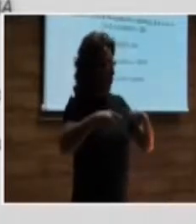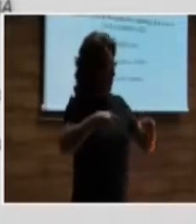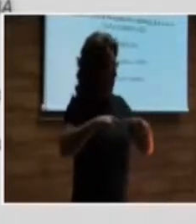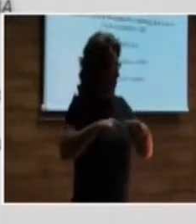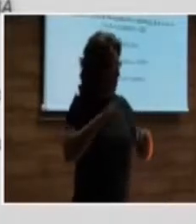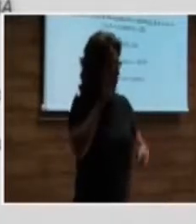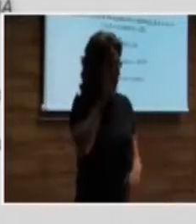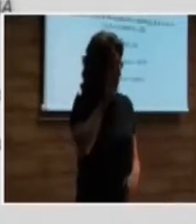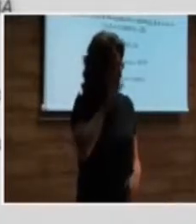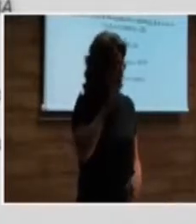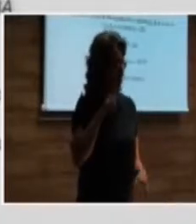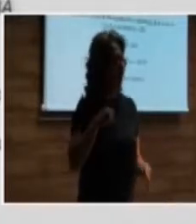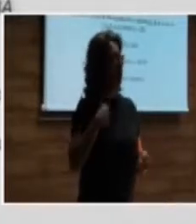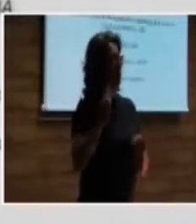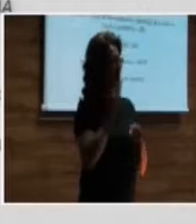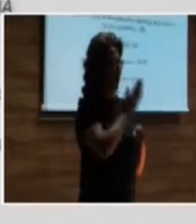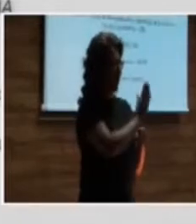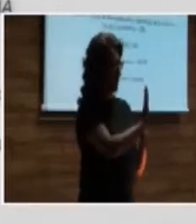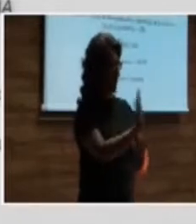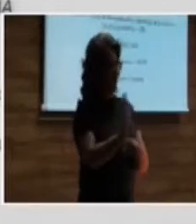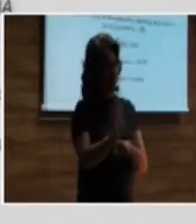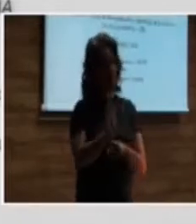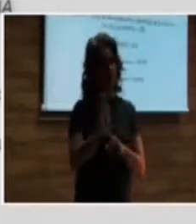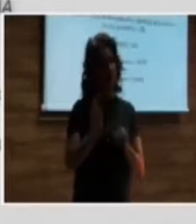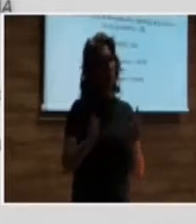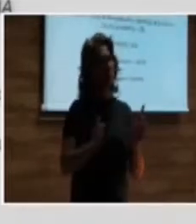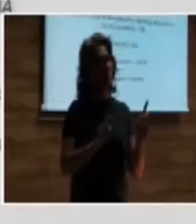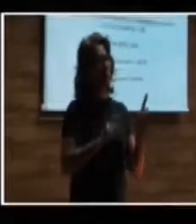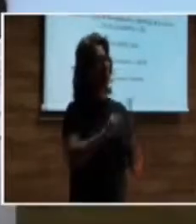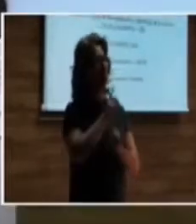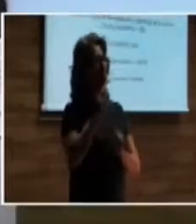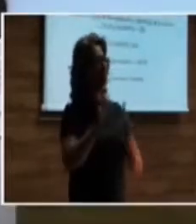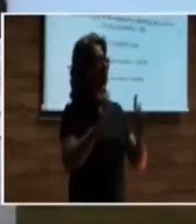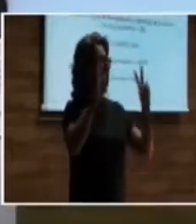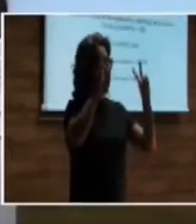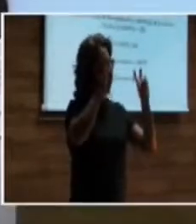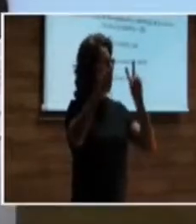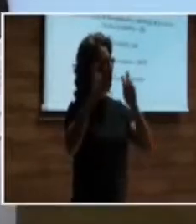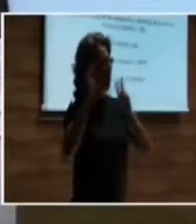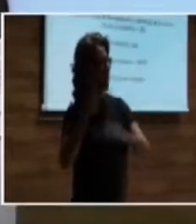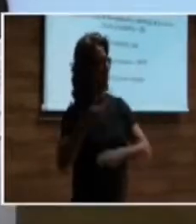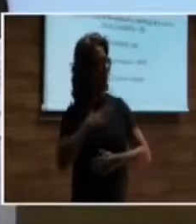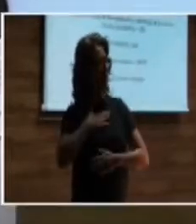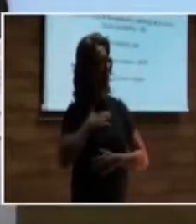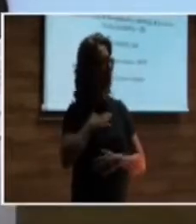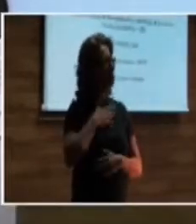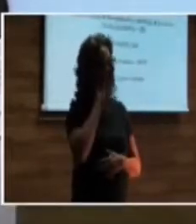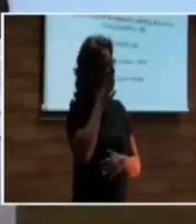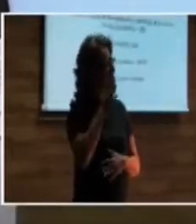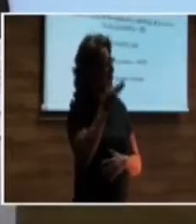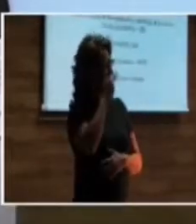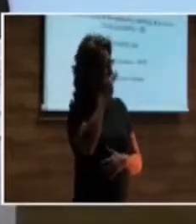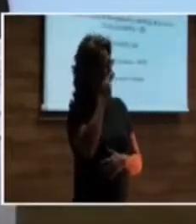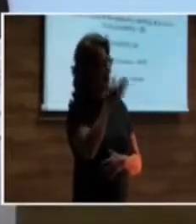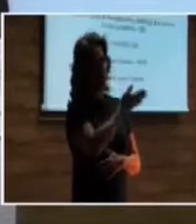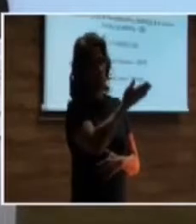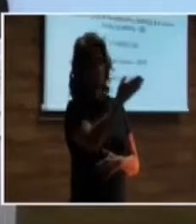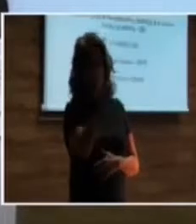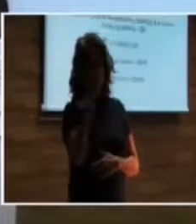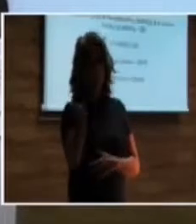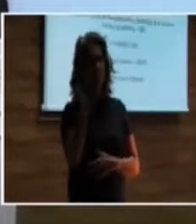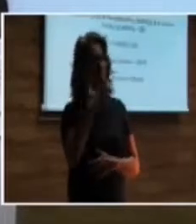que es el que voy a presentar. Voy a contarle algunas cuestiones que tienen que ver con los datos que me parecen por ahí interesantes para ustedes, para poder